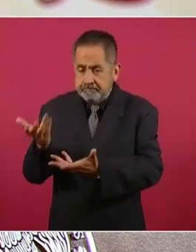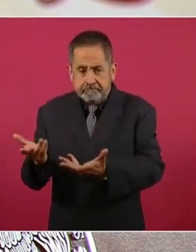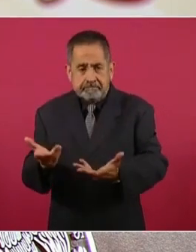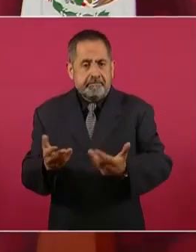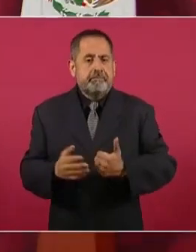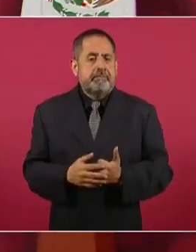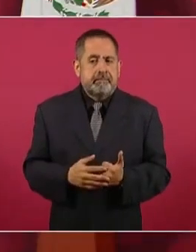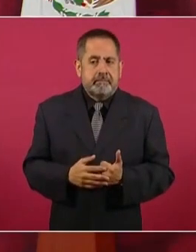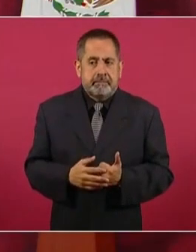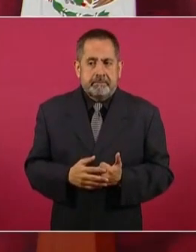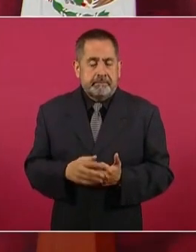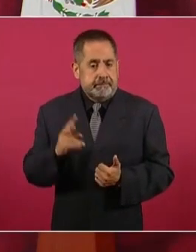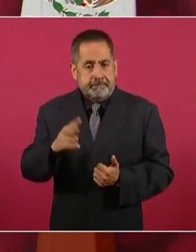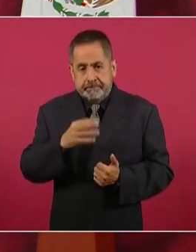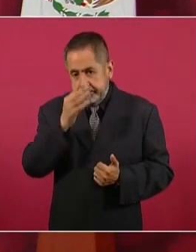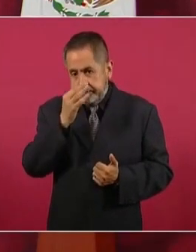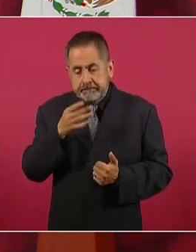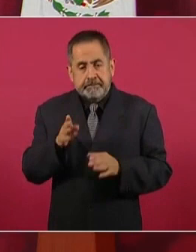y solo